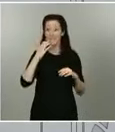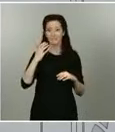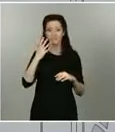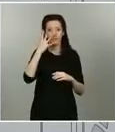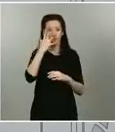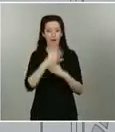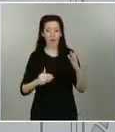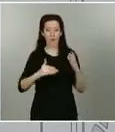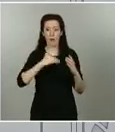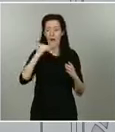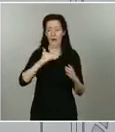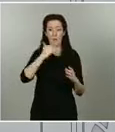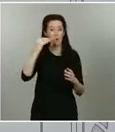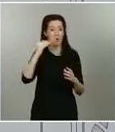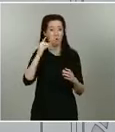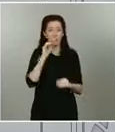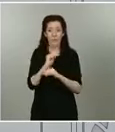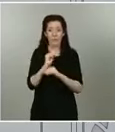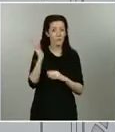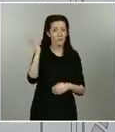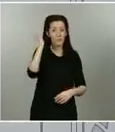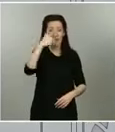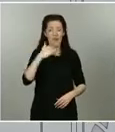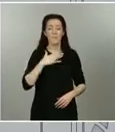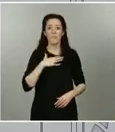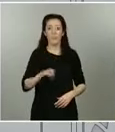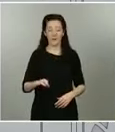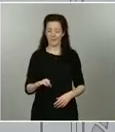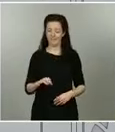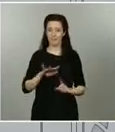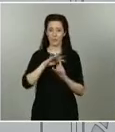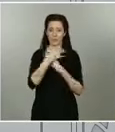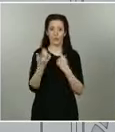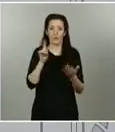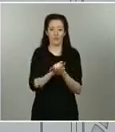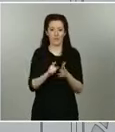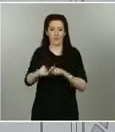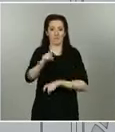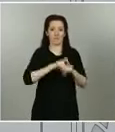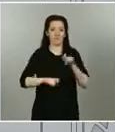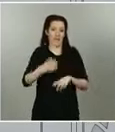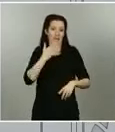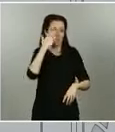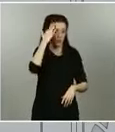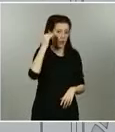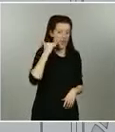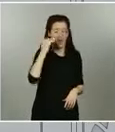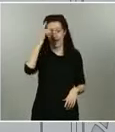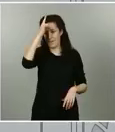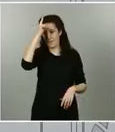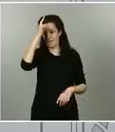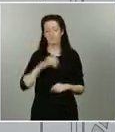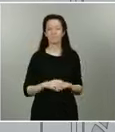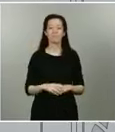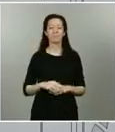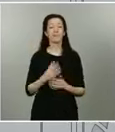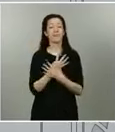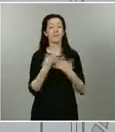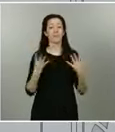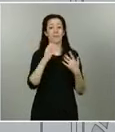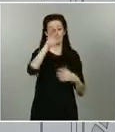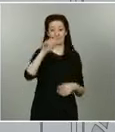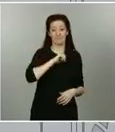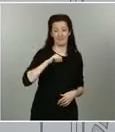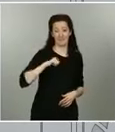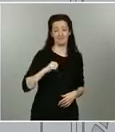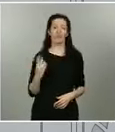de Corea o de Alemania. Sabemos que del total de las 19 comunidades autónomas y dos ciudades